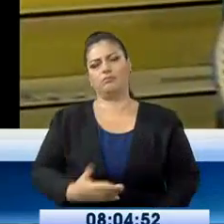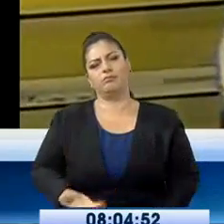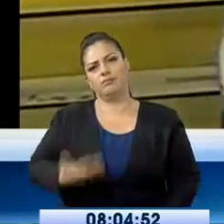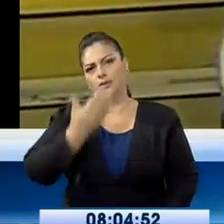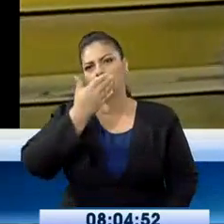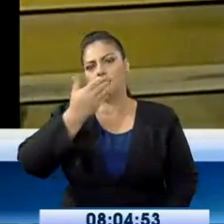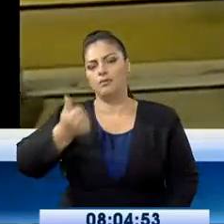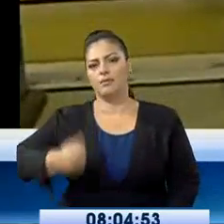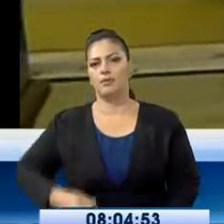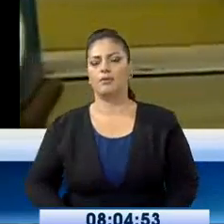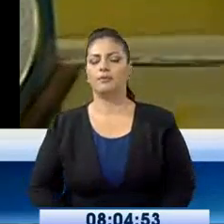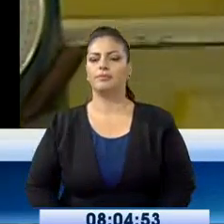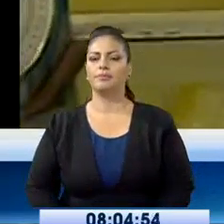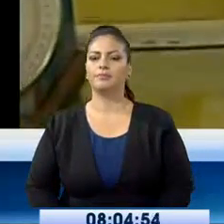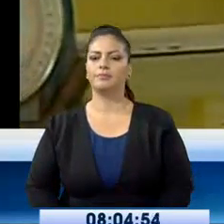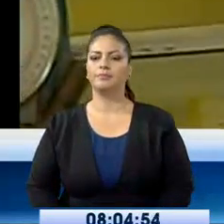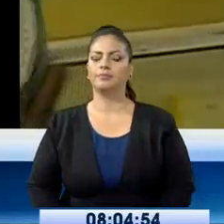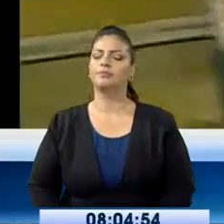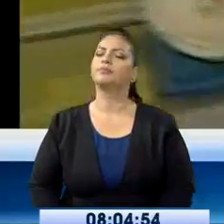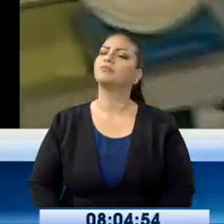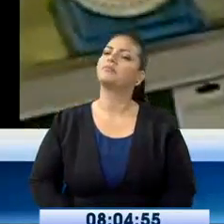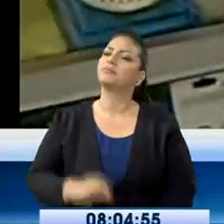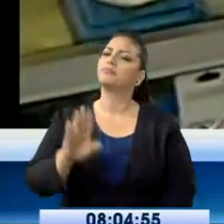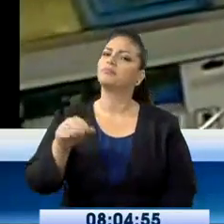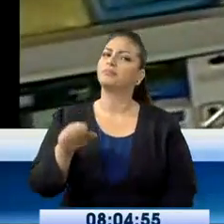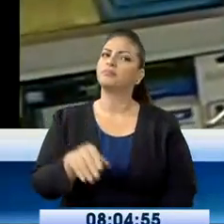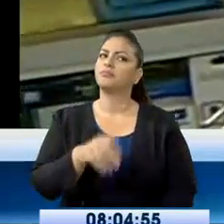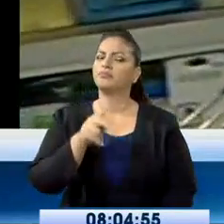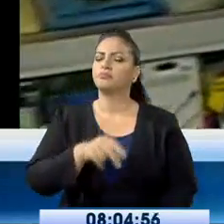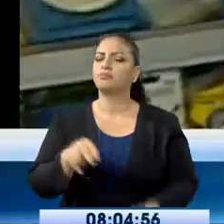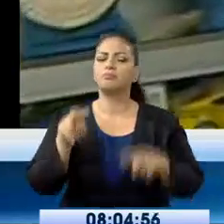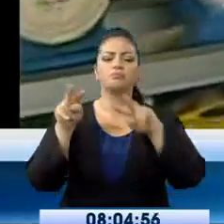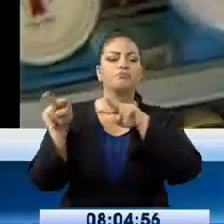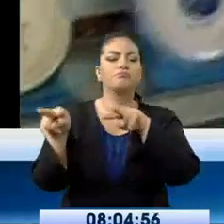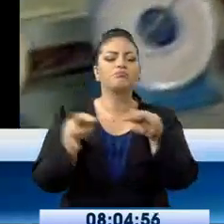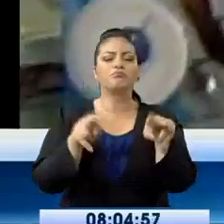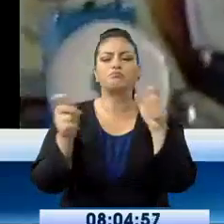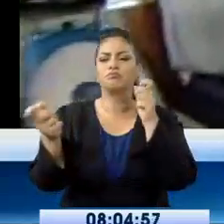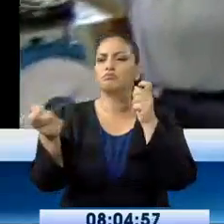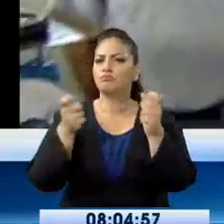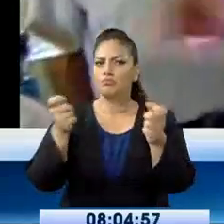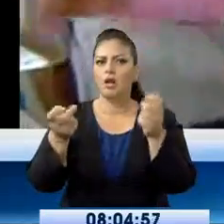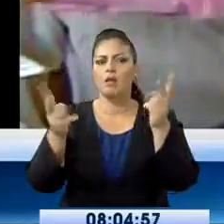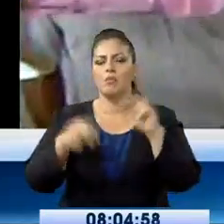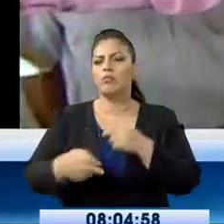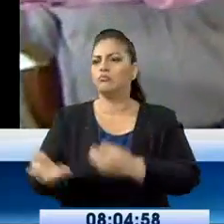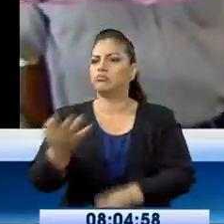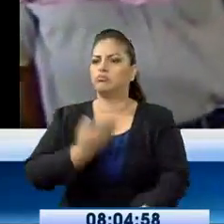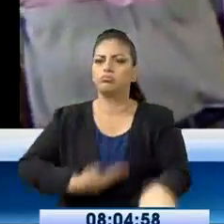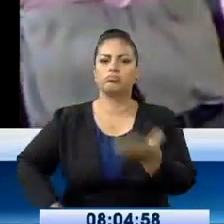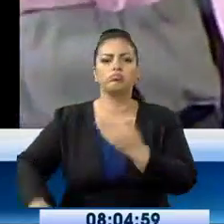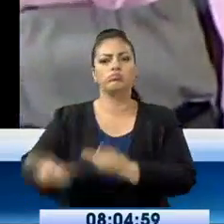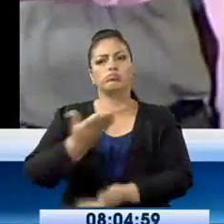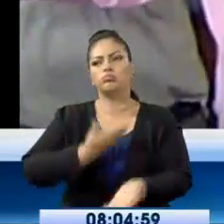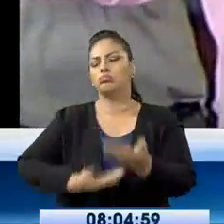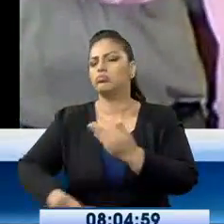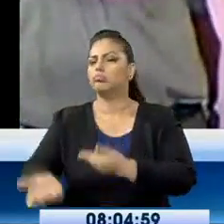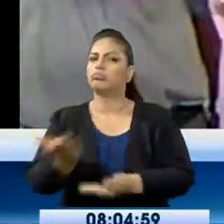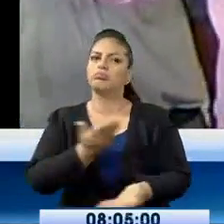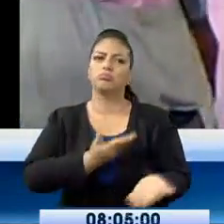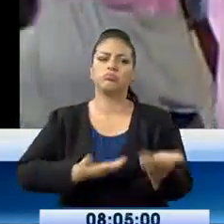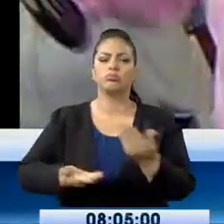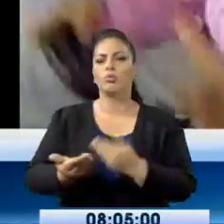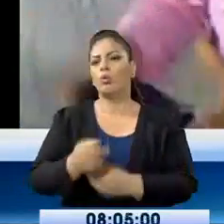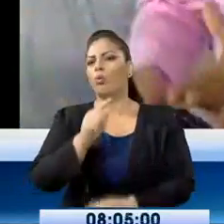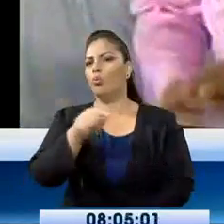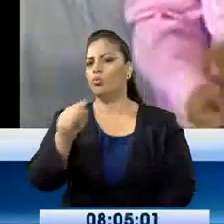Aparte del control que ustedes realizan a los comerciantes, también se socializa un poco con los consumidores de que ellos creen esa cultura